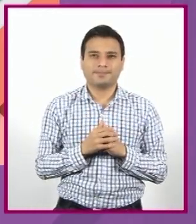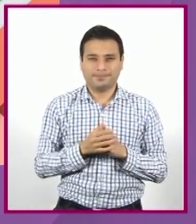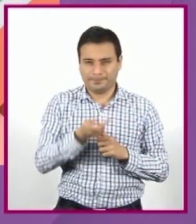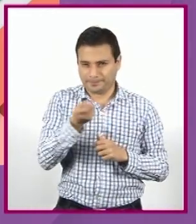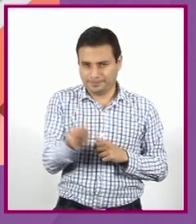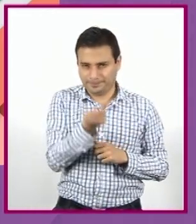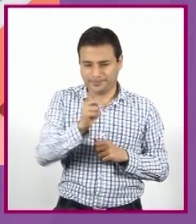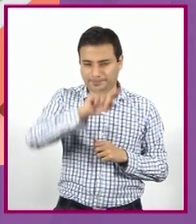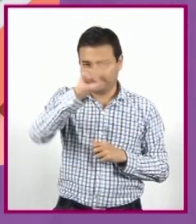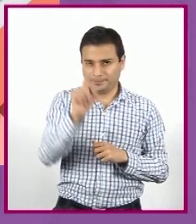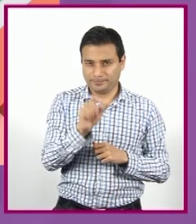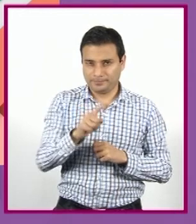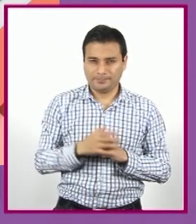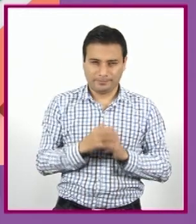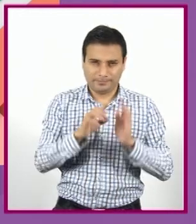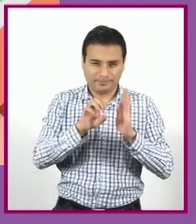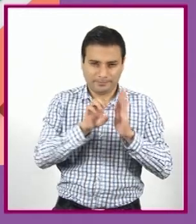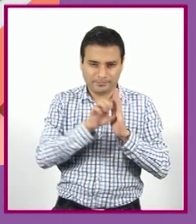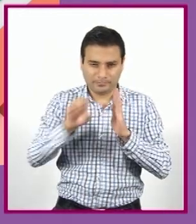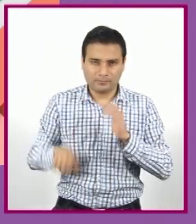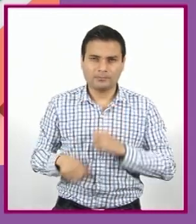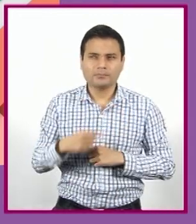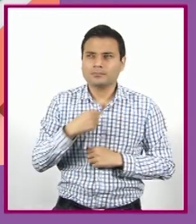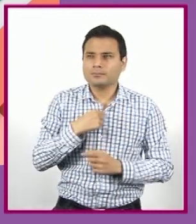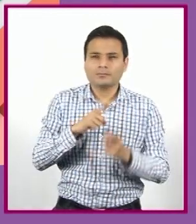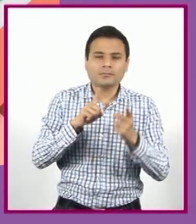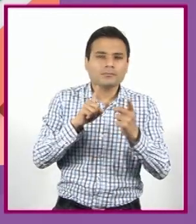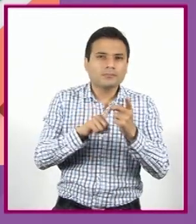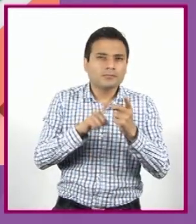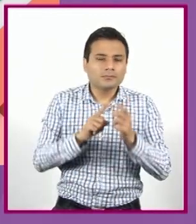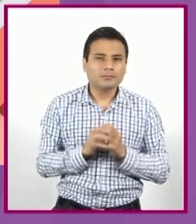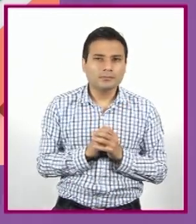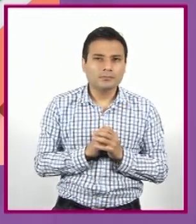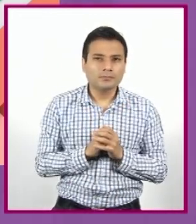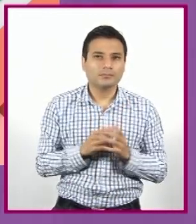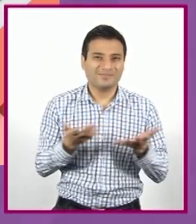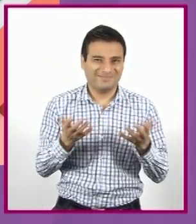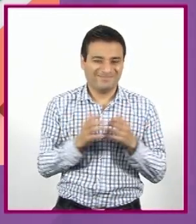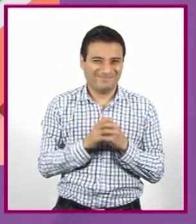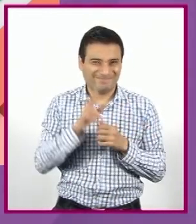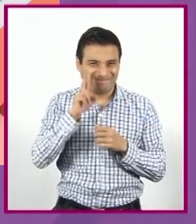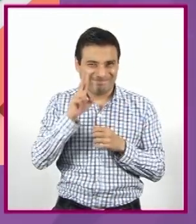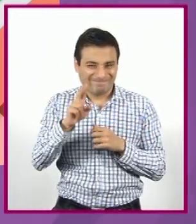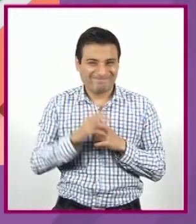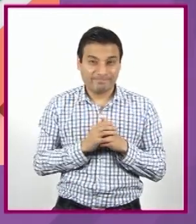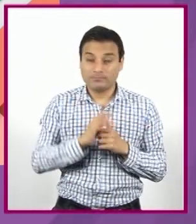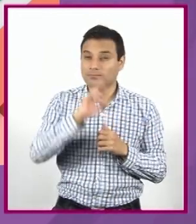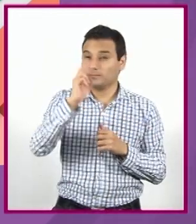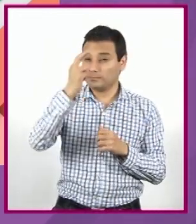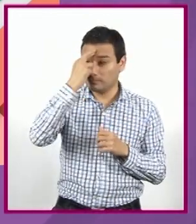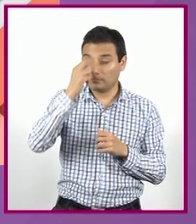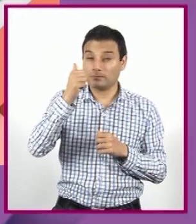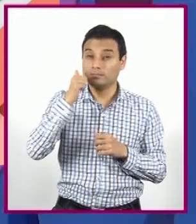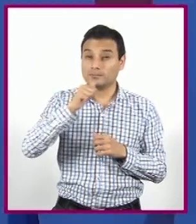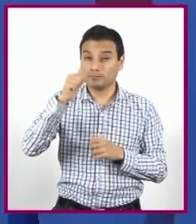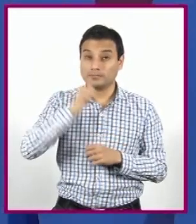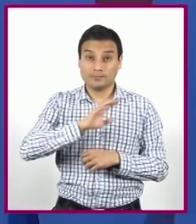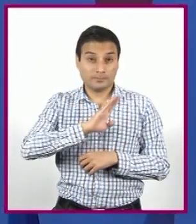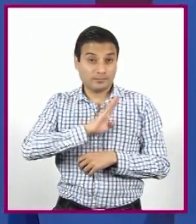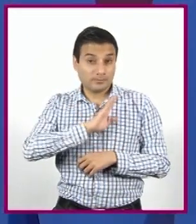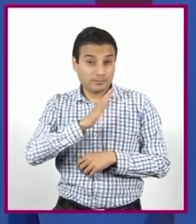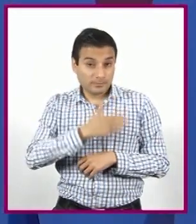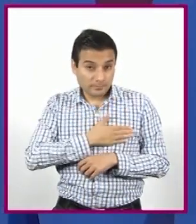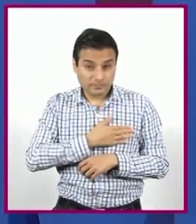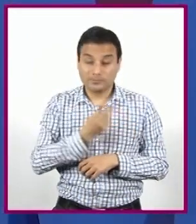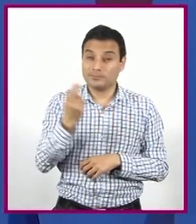interrogación. Por ejemplo, ¿dónde me encontraba? En ambos casos, recordemos que en español es